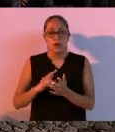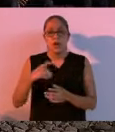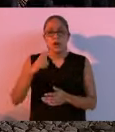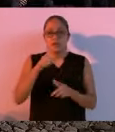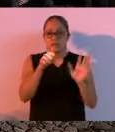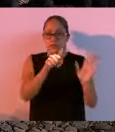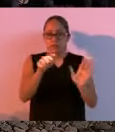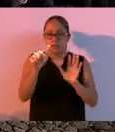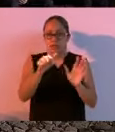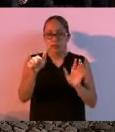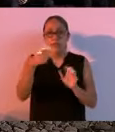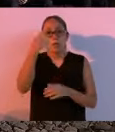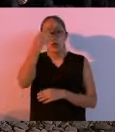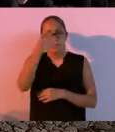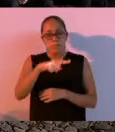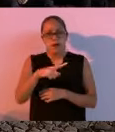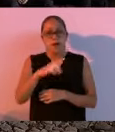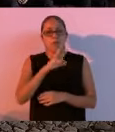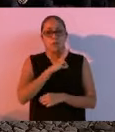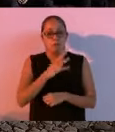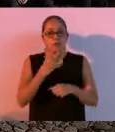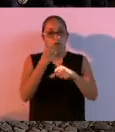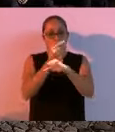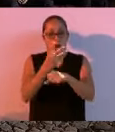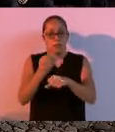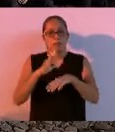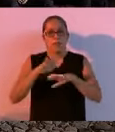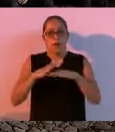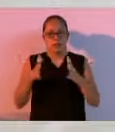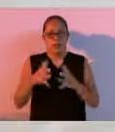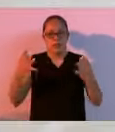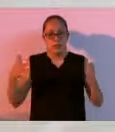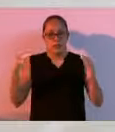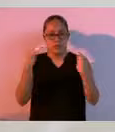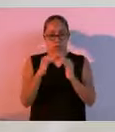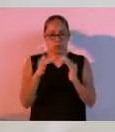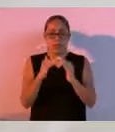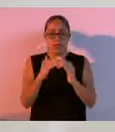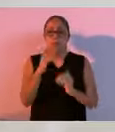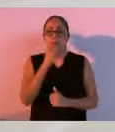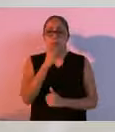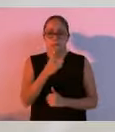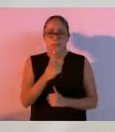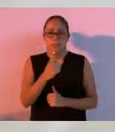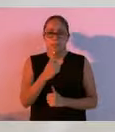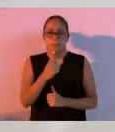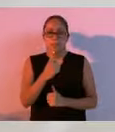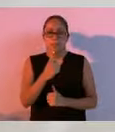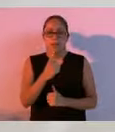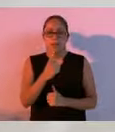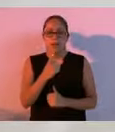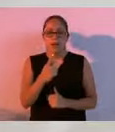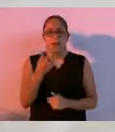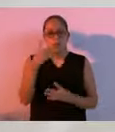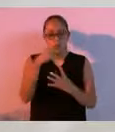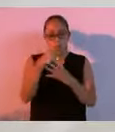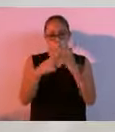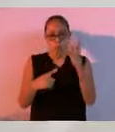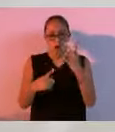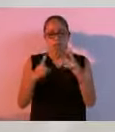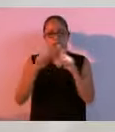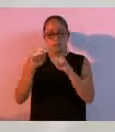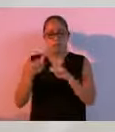para mejorar y ampliar sus viviendas. Y también se van a realizar 4 intervenciones de mejoramiento